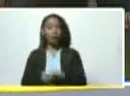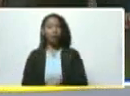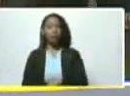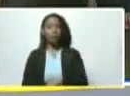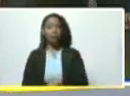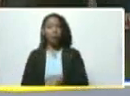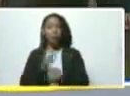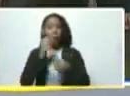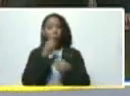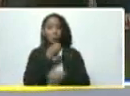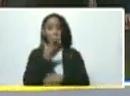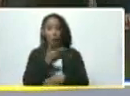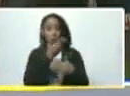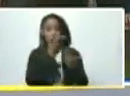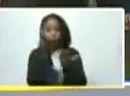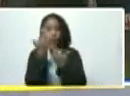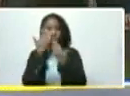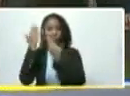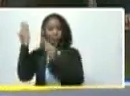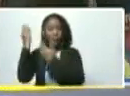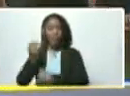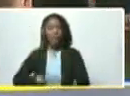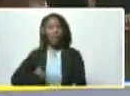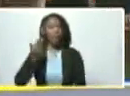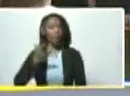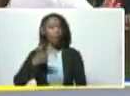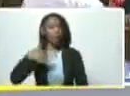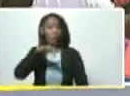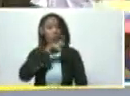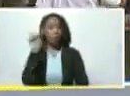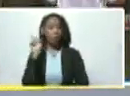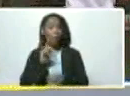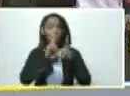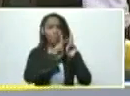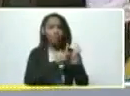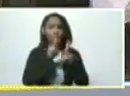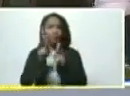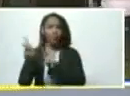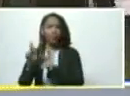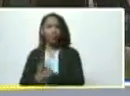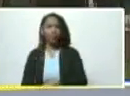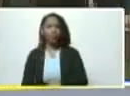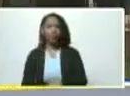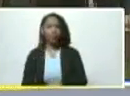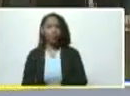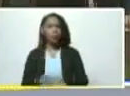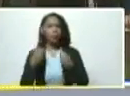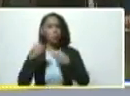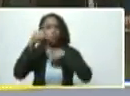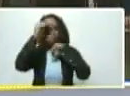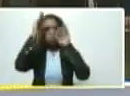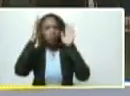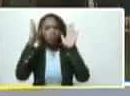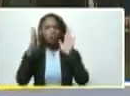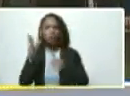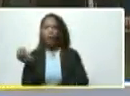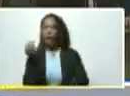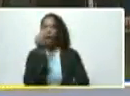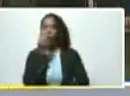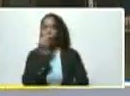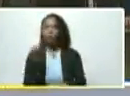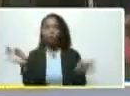Bueno, fíjense ustedes, muy importante todos estos planes para atender la